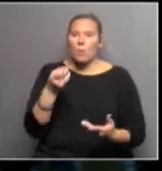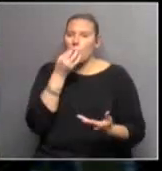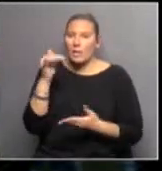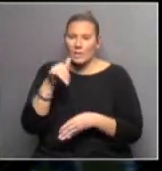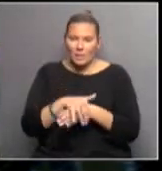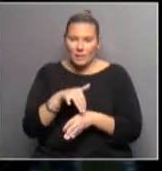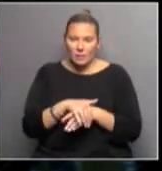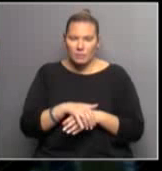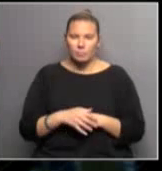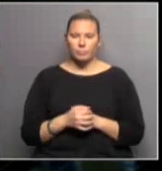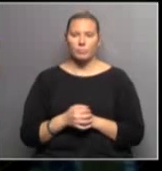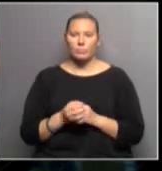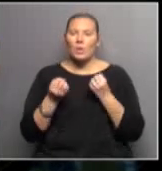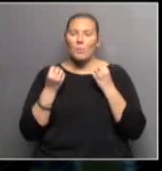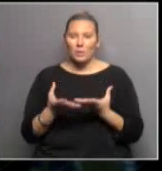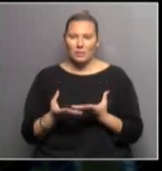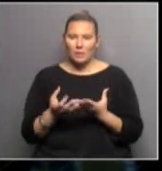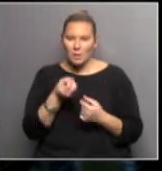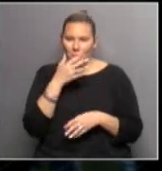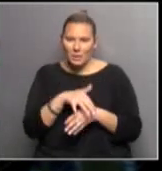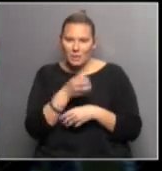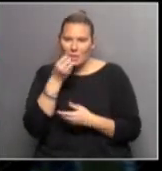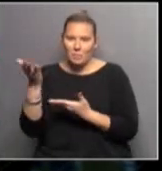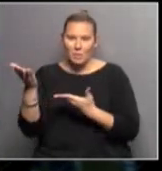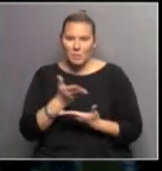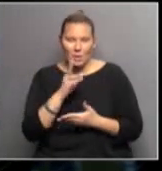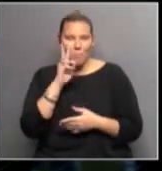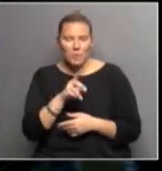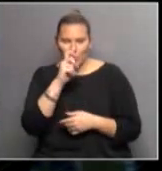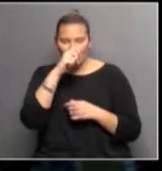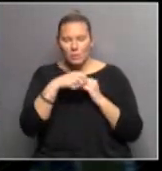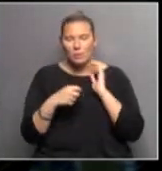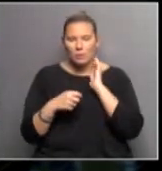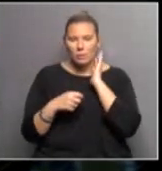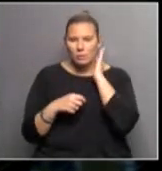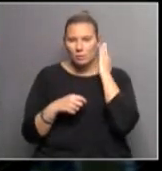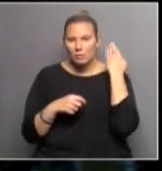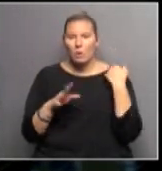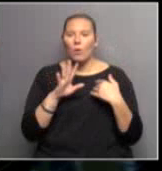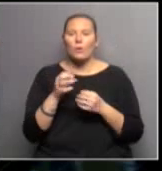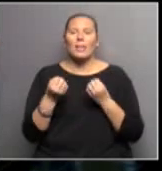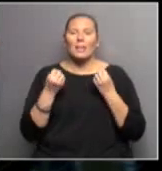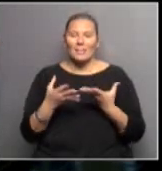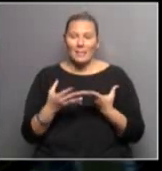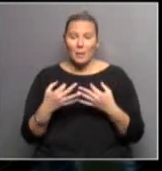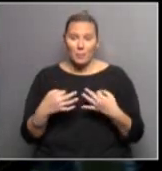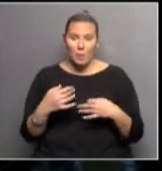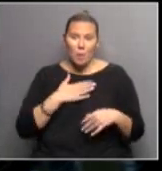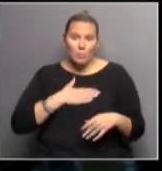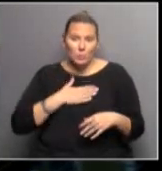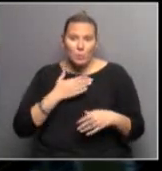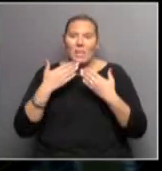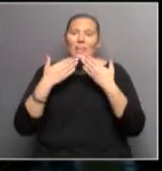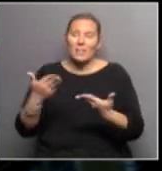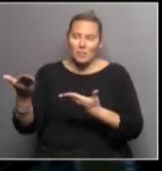buenas tardes. ¿Cómo estás? Buenas tardes y bienvenido a Mirá Montevideo. Hola, ¿qué tal, Noelia? ¿Cómo estás? Mucho gusto y muchas